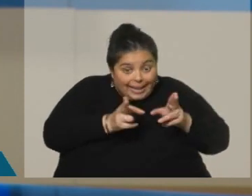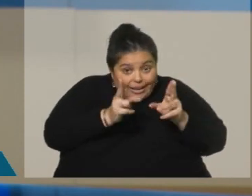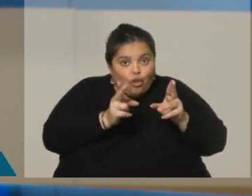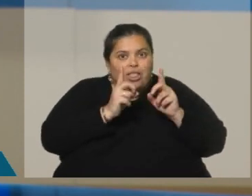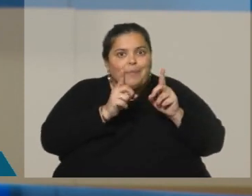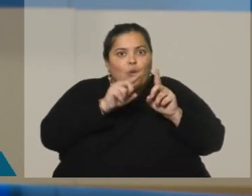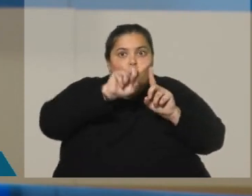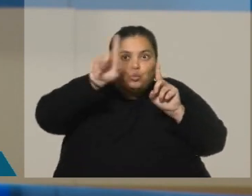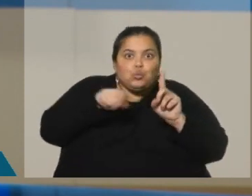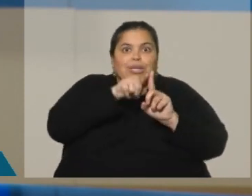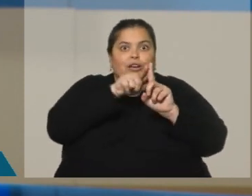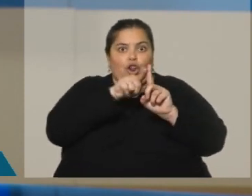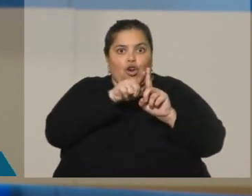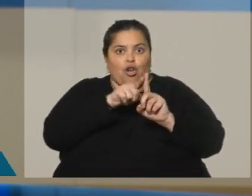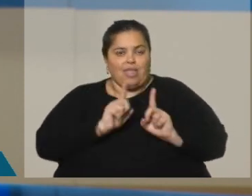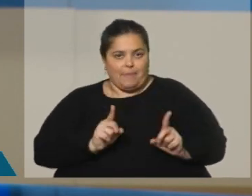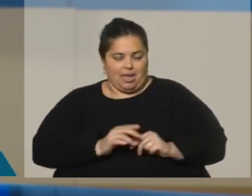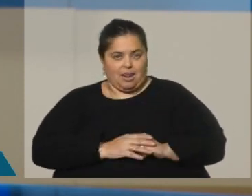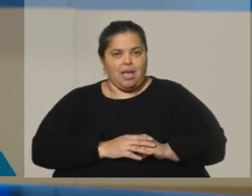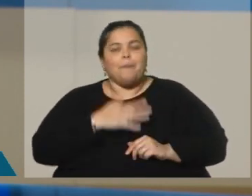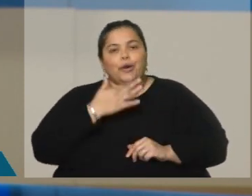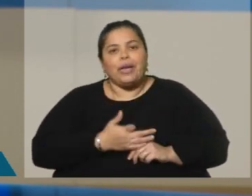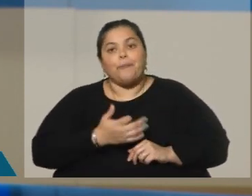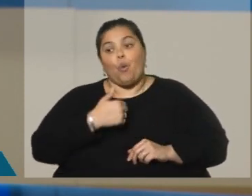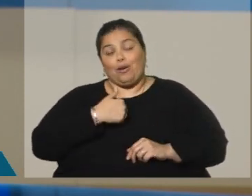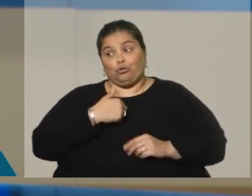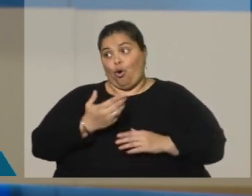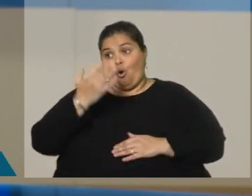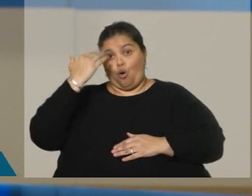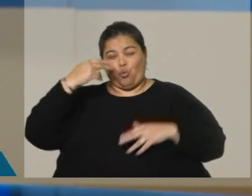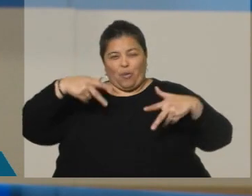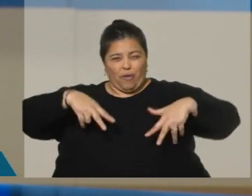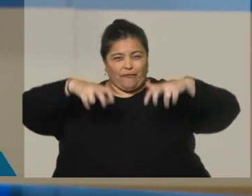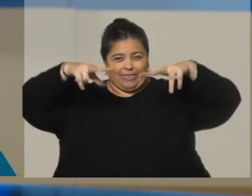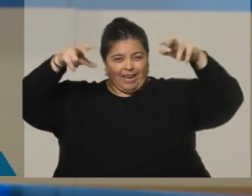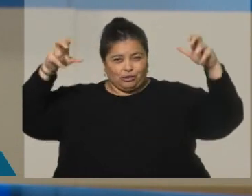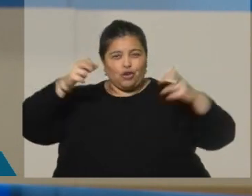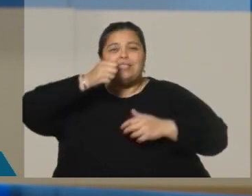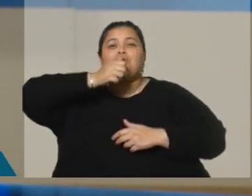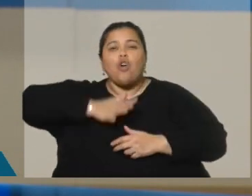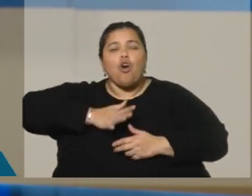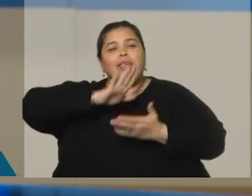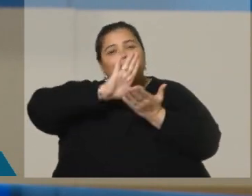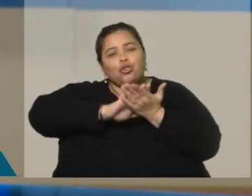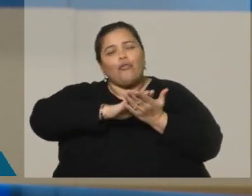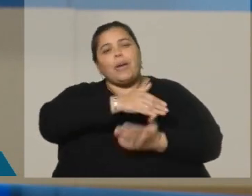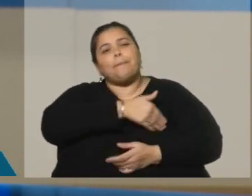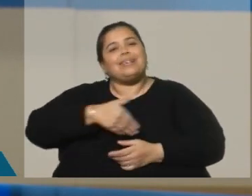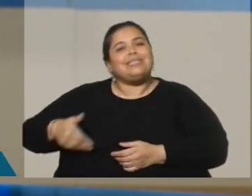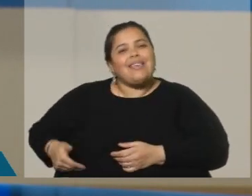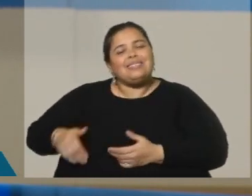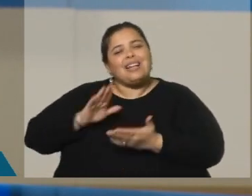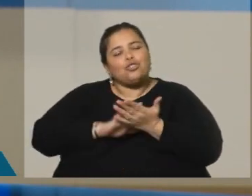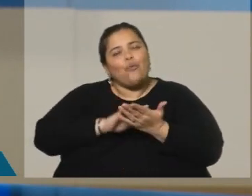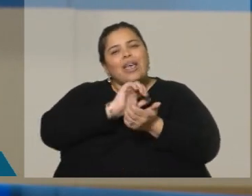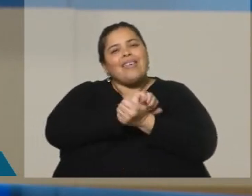ponerlo solo como ejemplo nos es muy útil o no fue muy útil en las investigaciones históricas para la presidencia de la República sobre detenidos